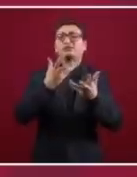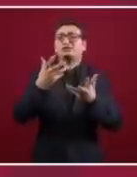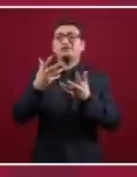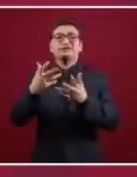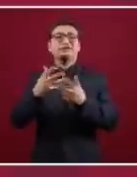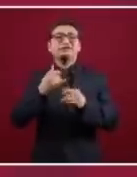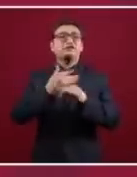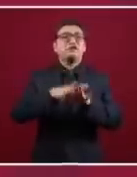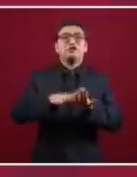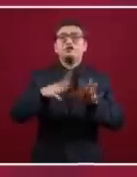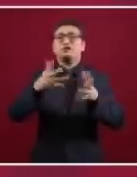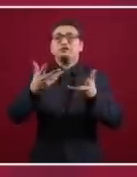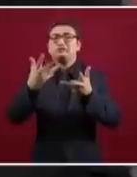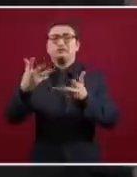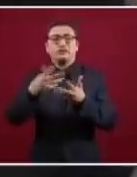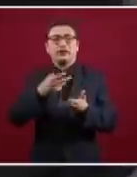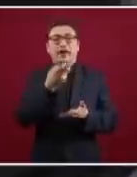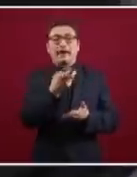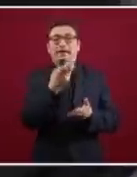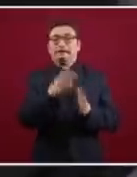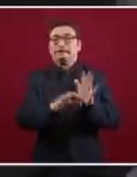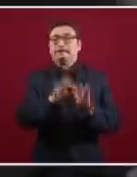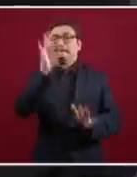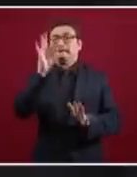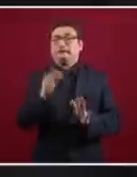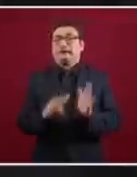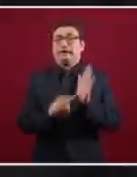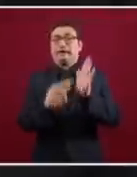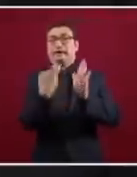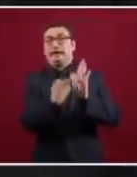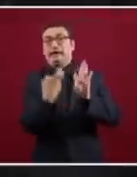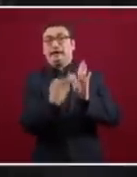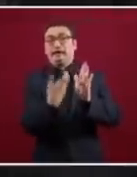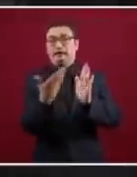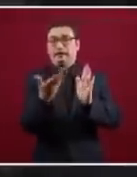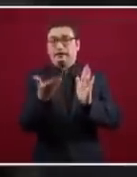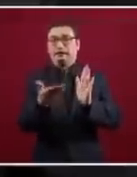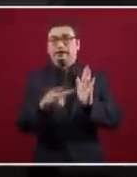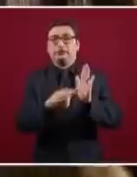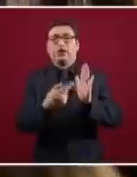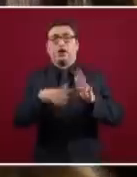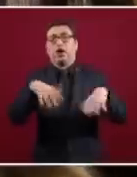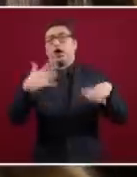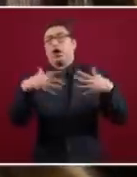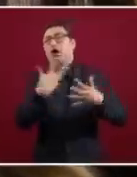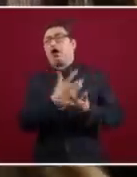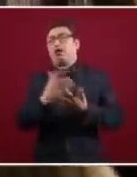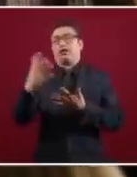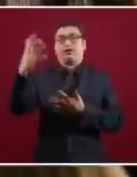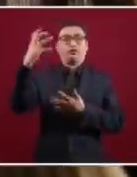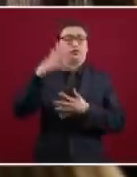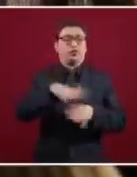entonces destacan esto como algo este extraordinario